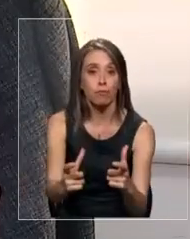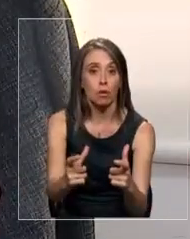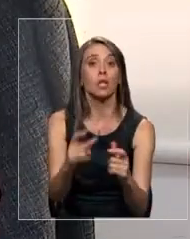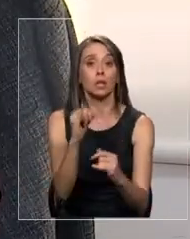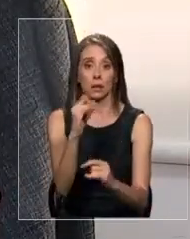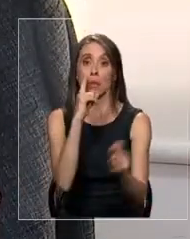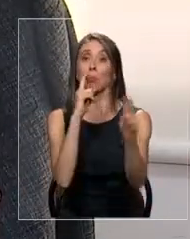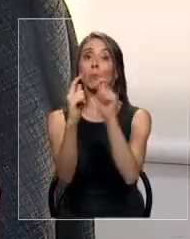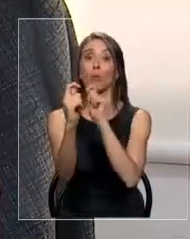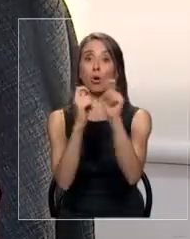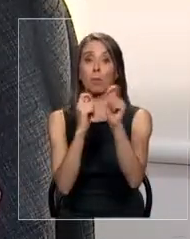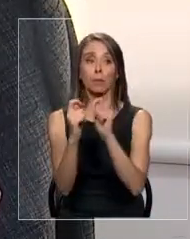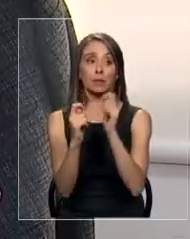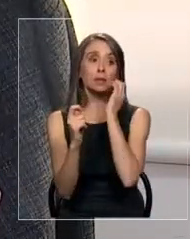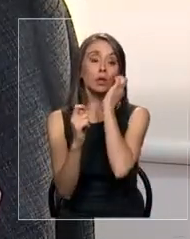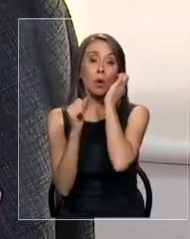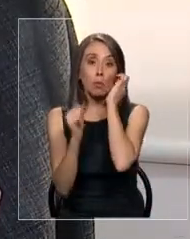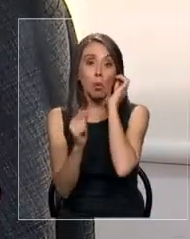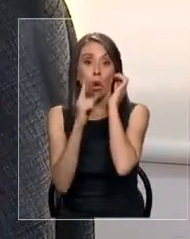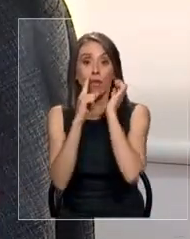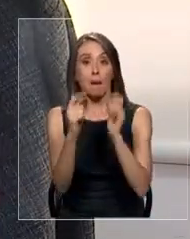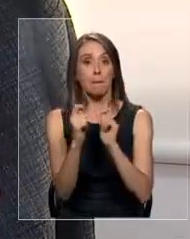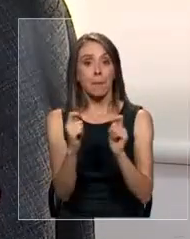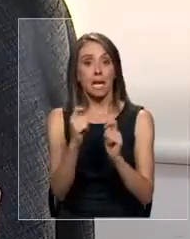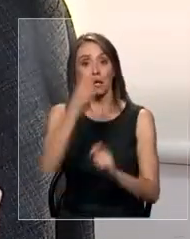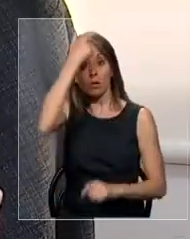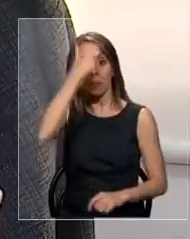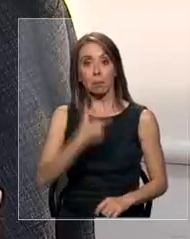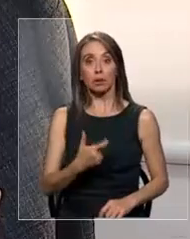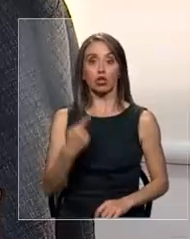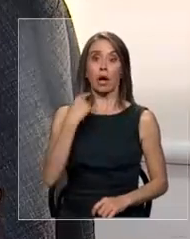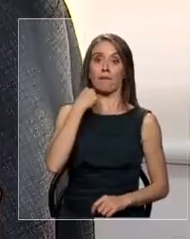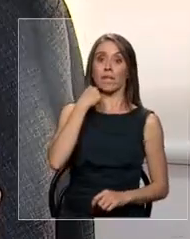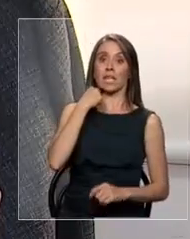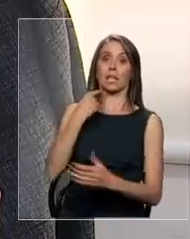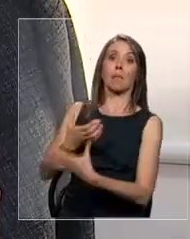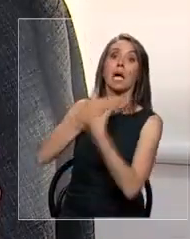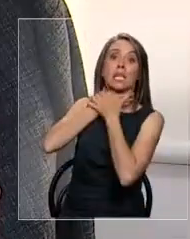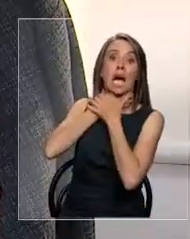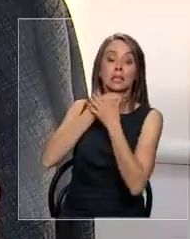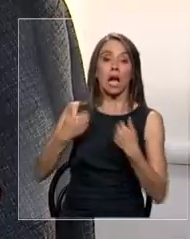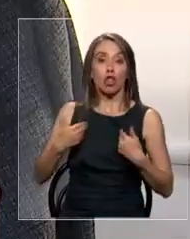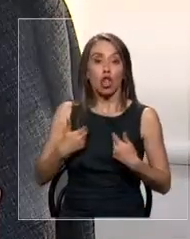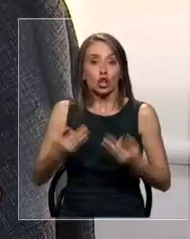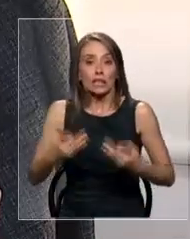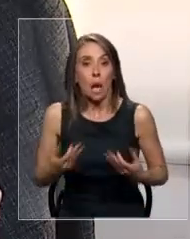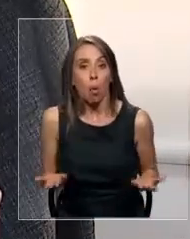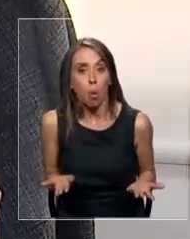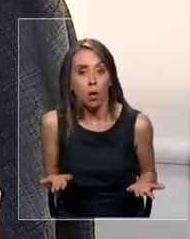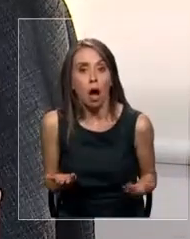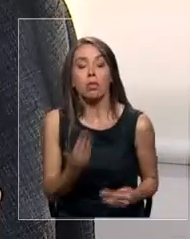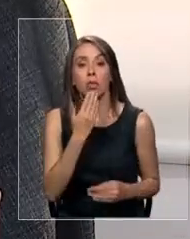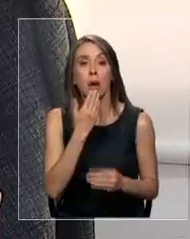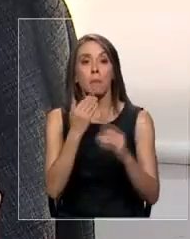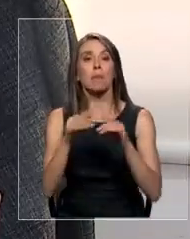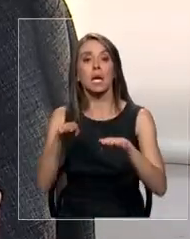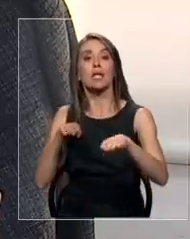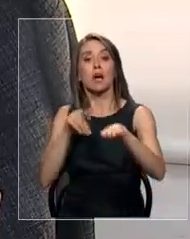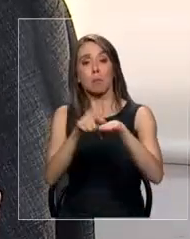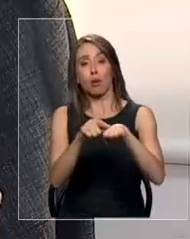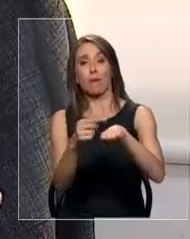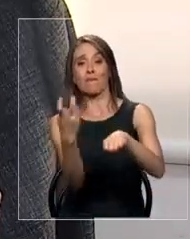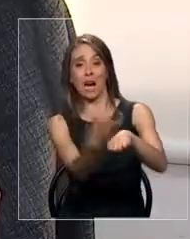ponen en peligro la seguridad de las víctimas, las cuales asaltan, sino que también la de los conductores que